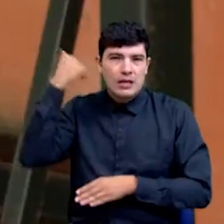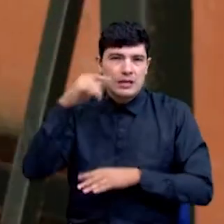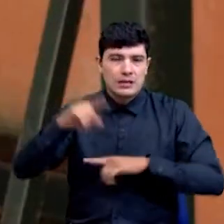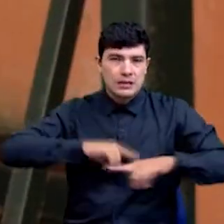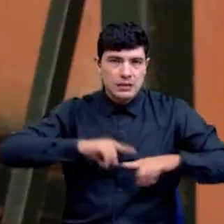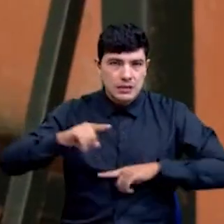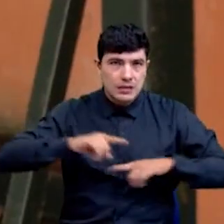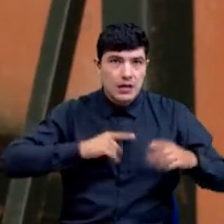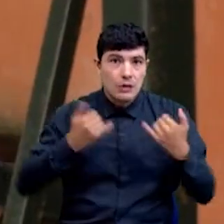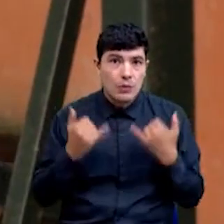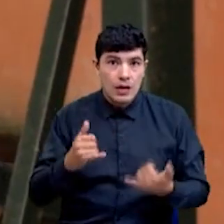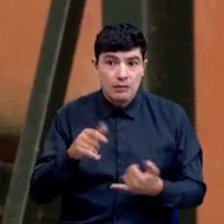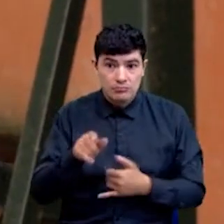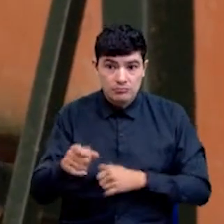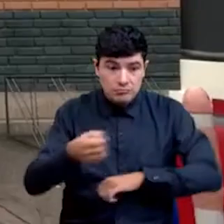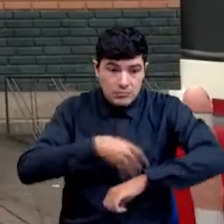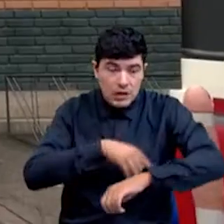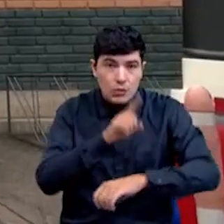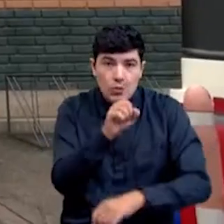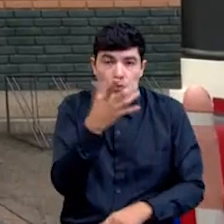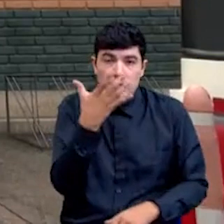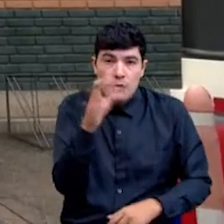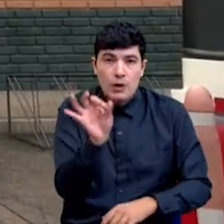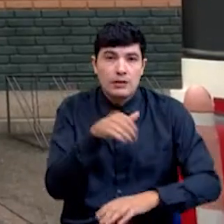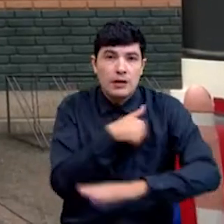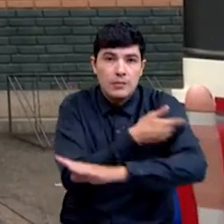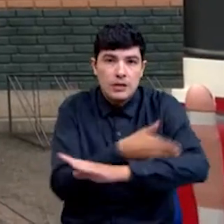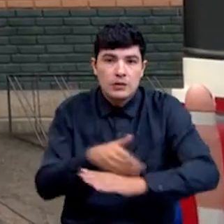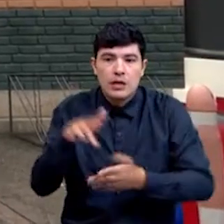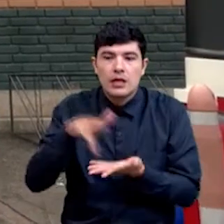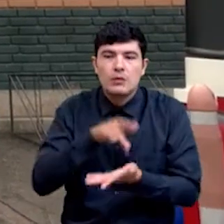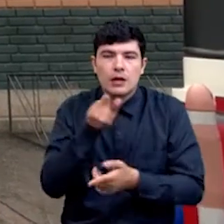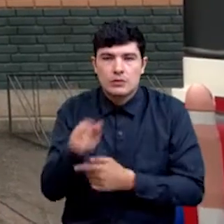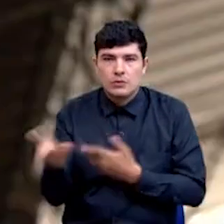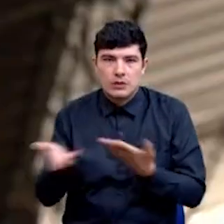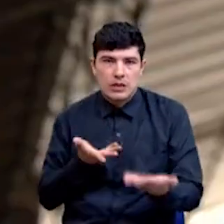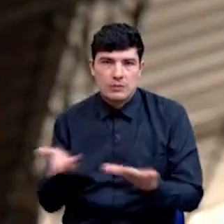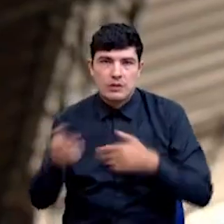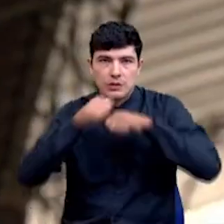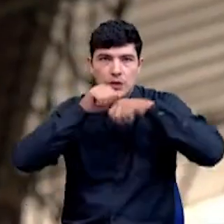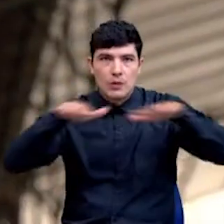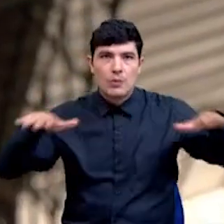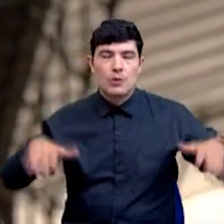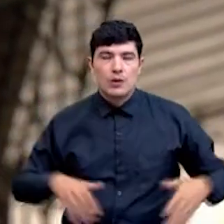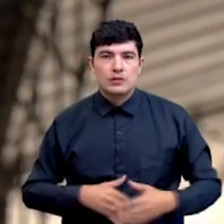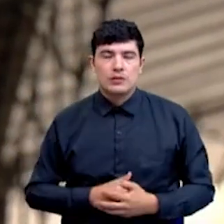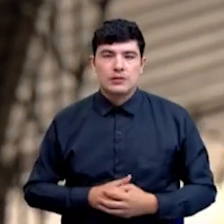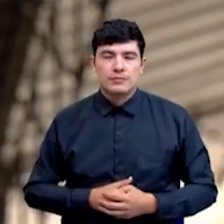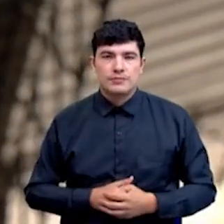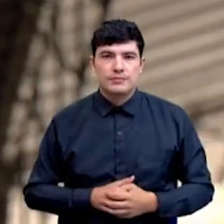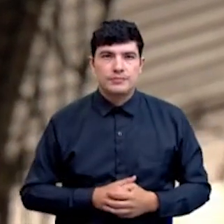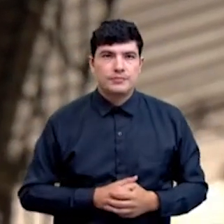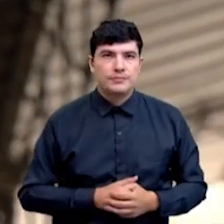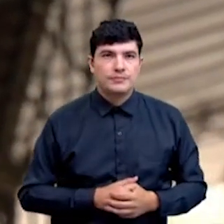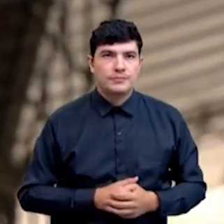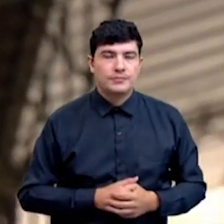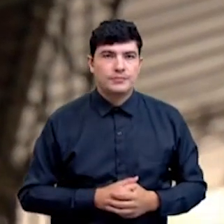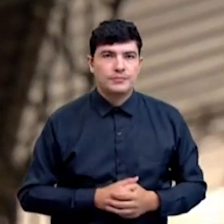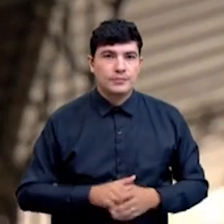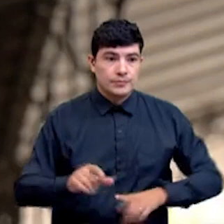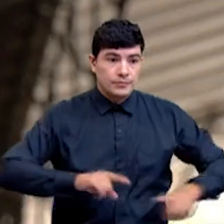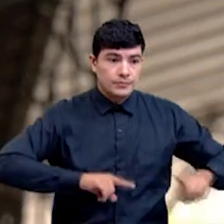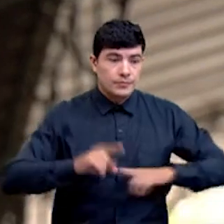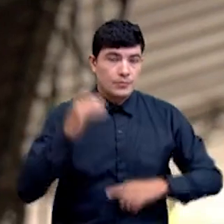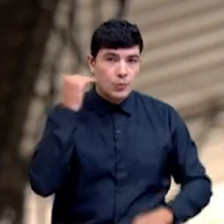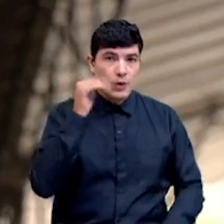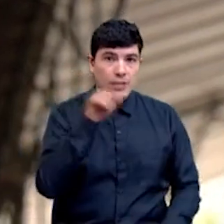el predio tiene una deuda de más de 150 millones de pesos en servicios públicos. Pues la administradora Sandra